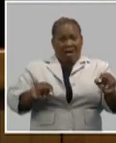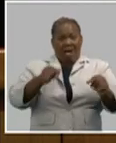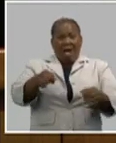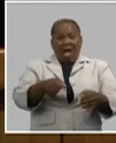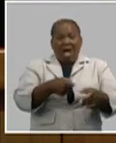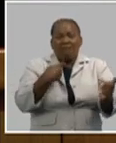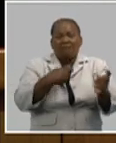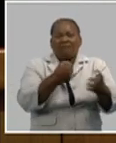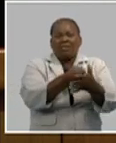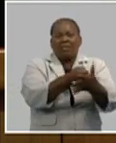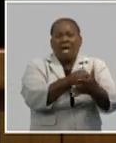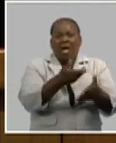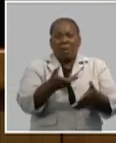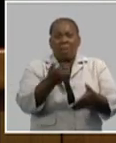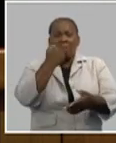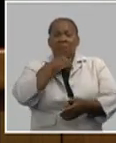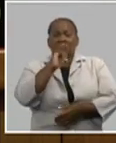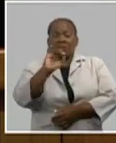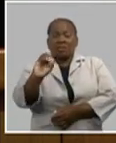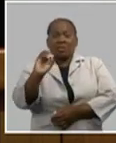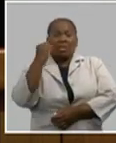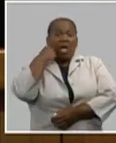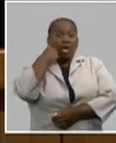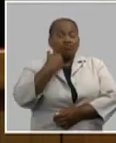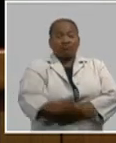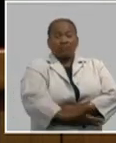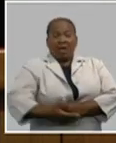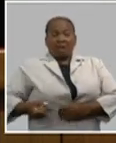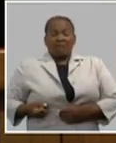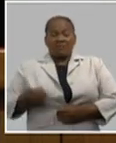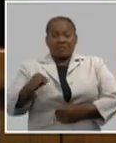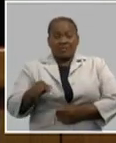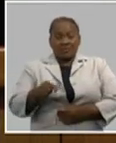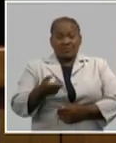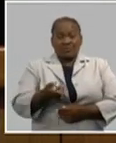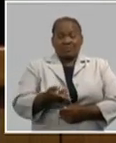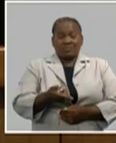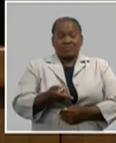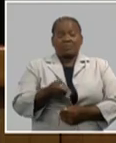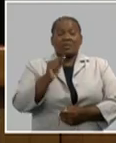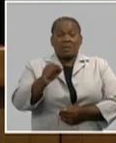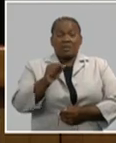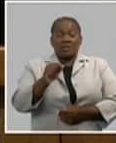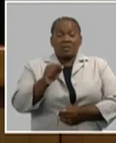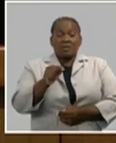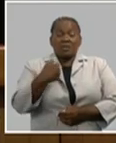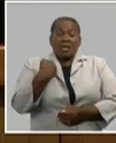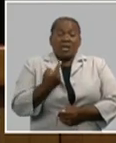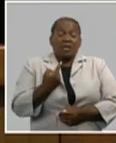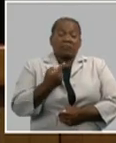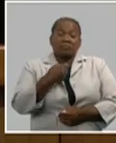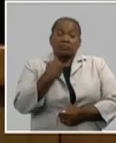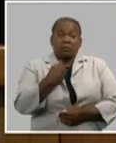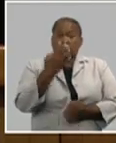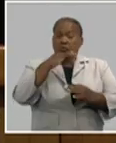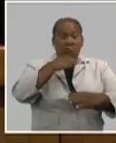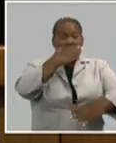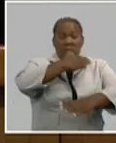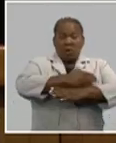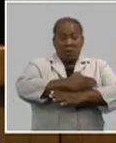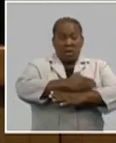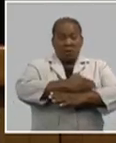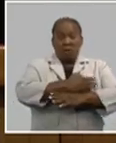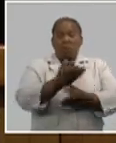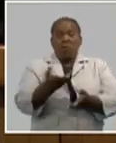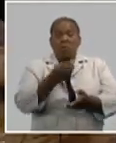años con esfuerzo, sacrificio y creatividad, hubiera sido capaz de devastar la economía y